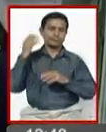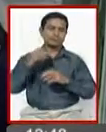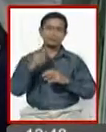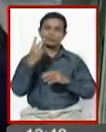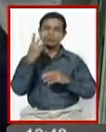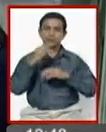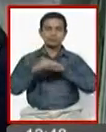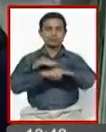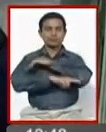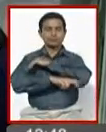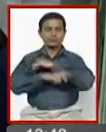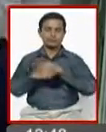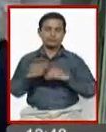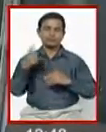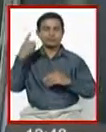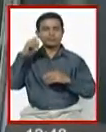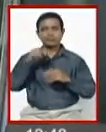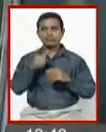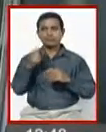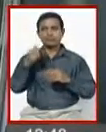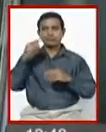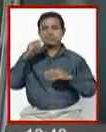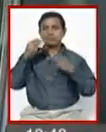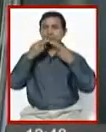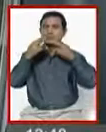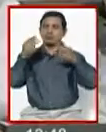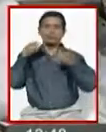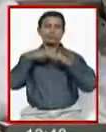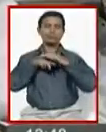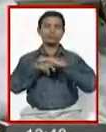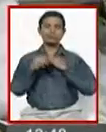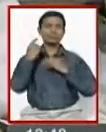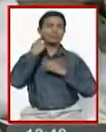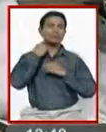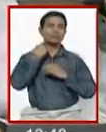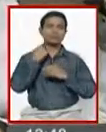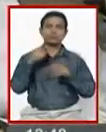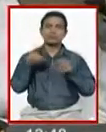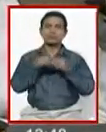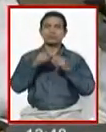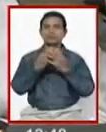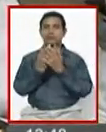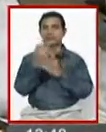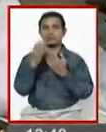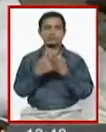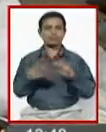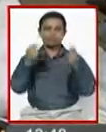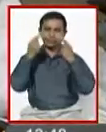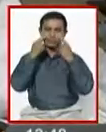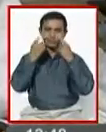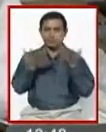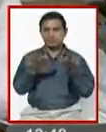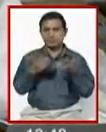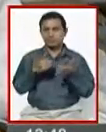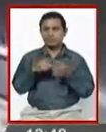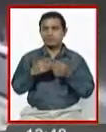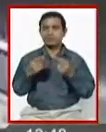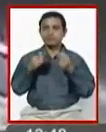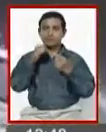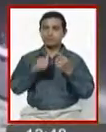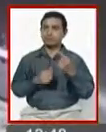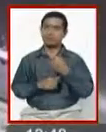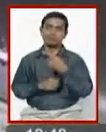de ellas cometió el delito de hurto. Para ello se hizo pasar como clienta. Como las manos son más rápidas que la vista,